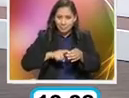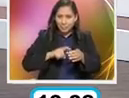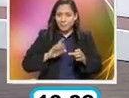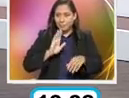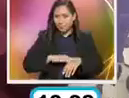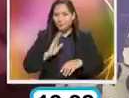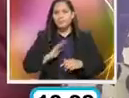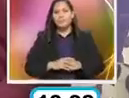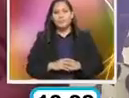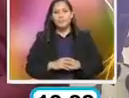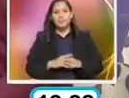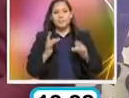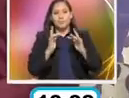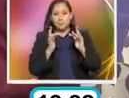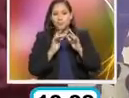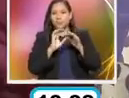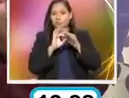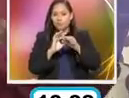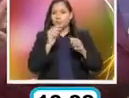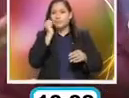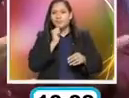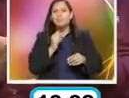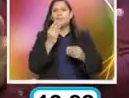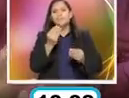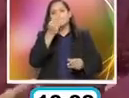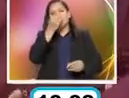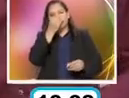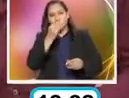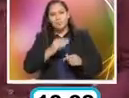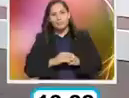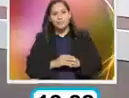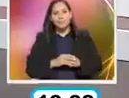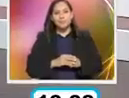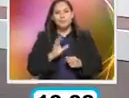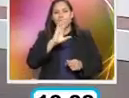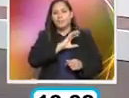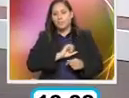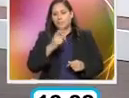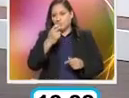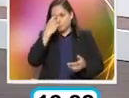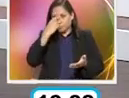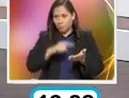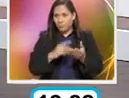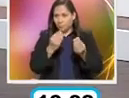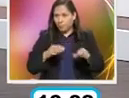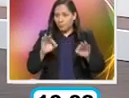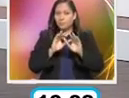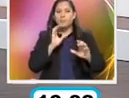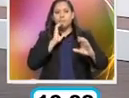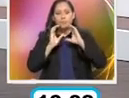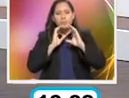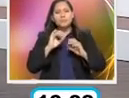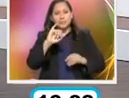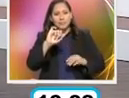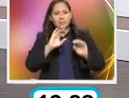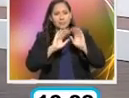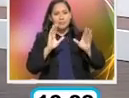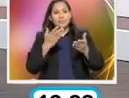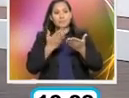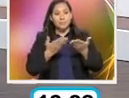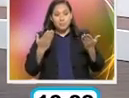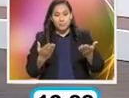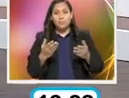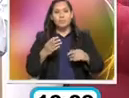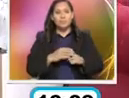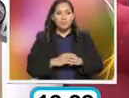han estado ustedes en contacto siempre, muy cerca de sus fans, y eso creo que también es importante, esa comunicación, ¿no? Claro, hoy